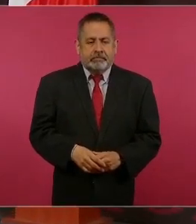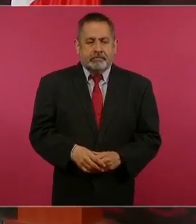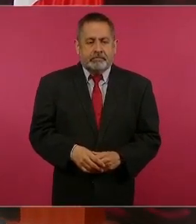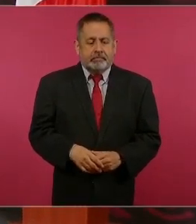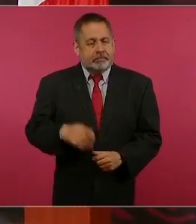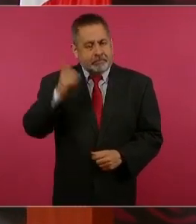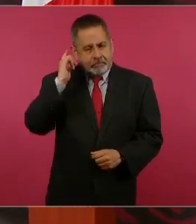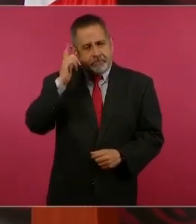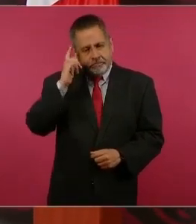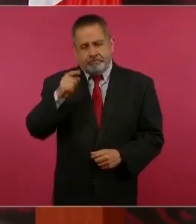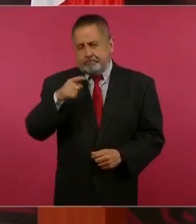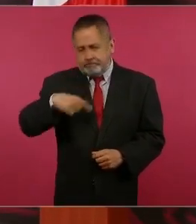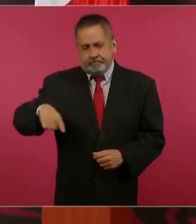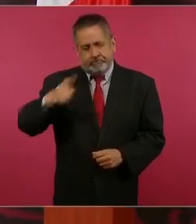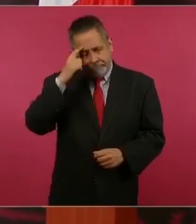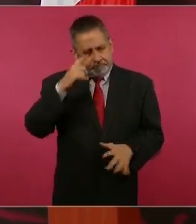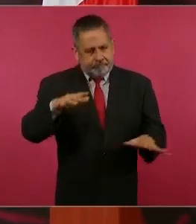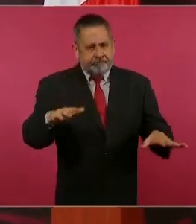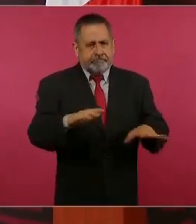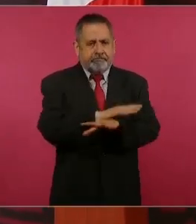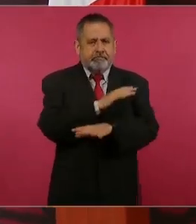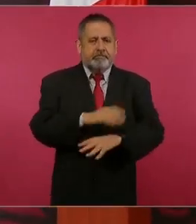que cambien un poco las cosas.